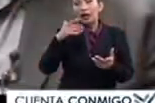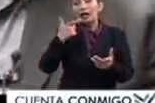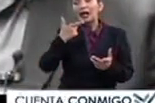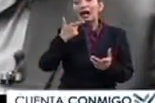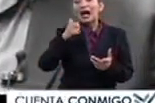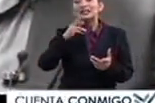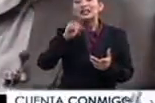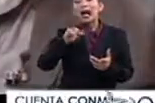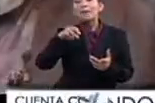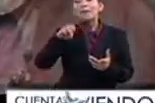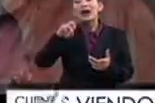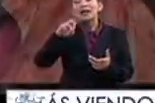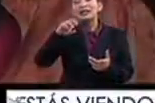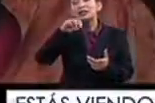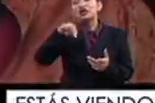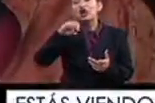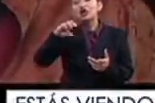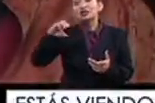García Marinozzi, que está